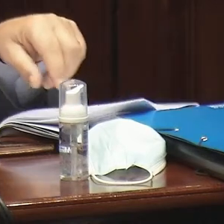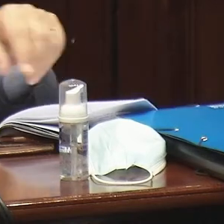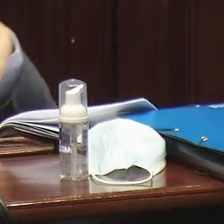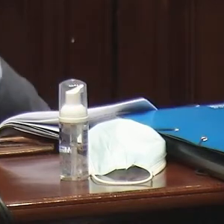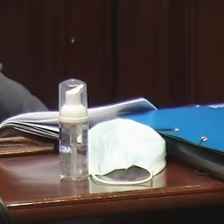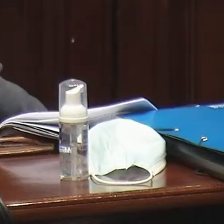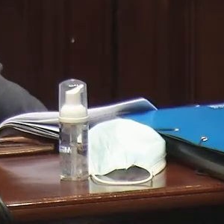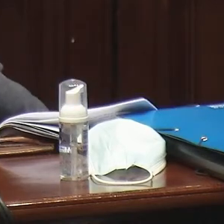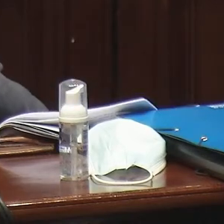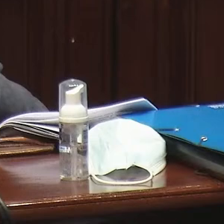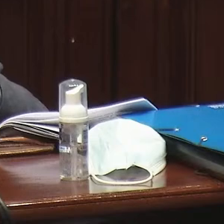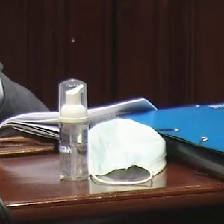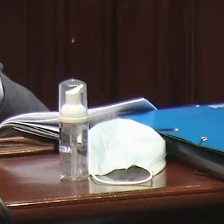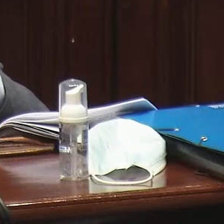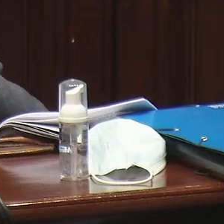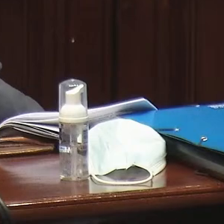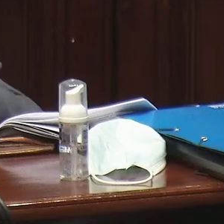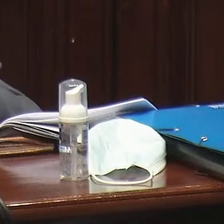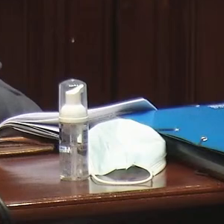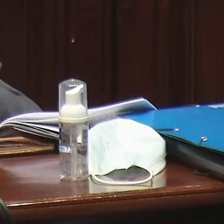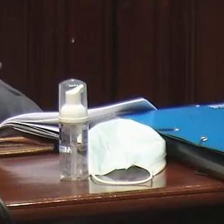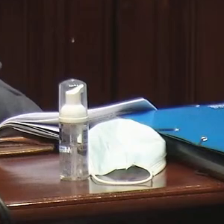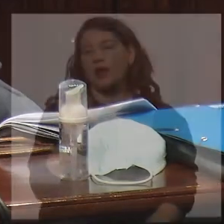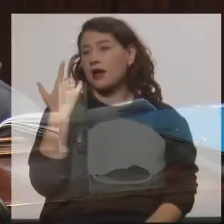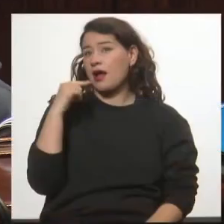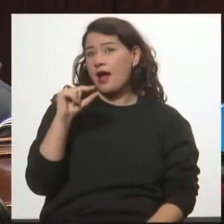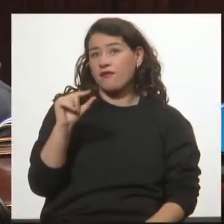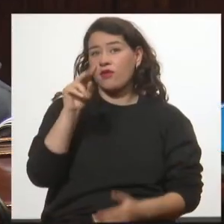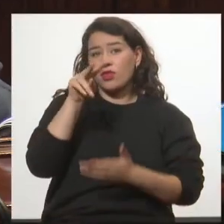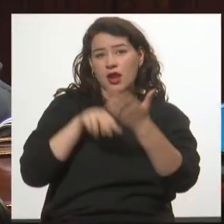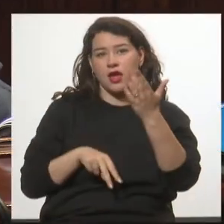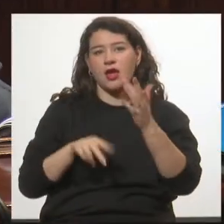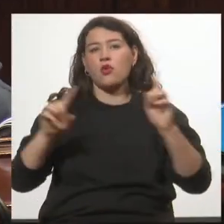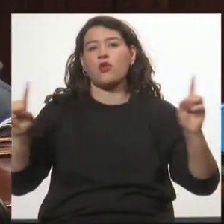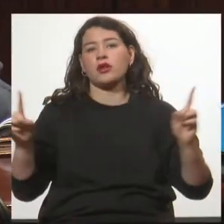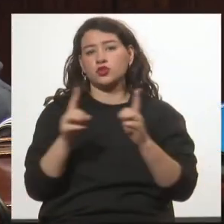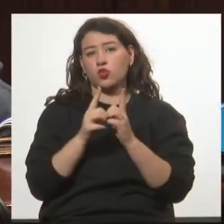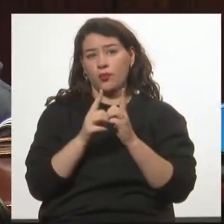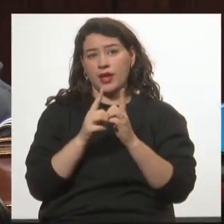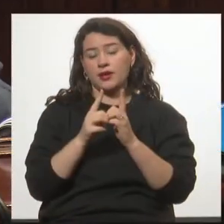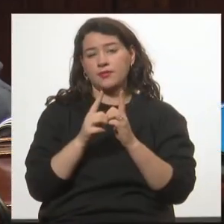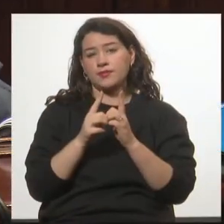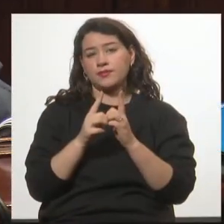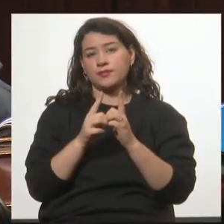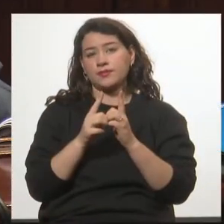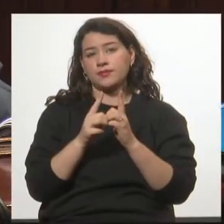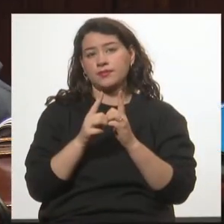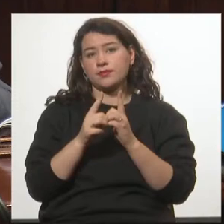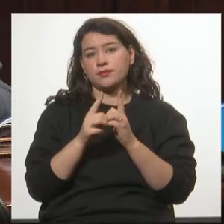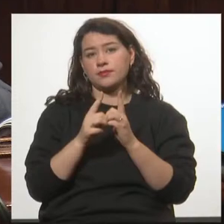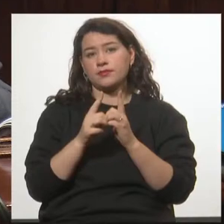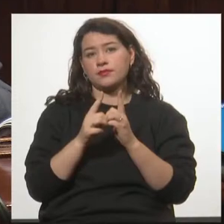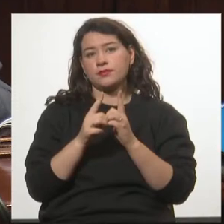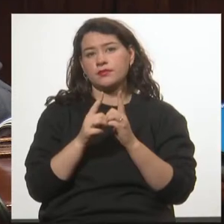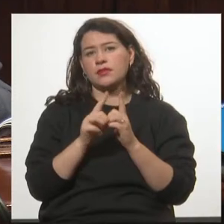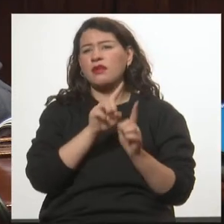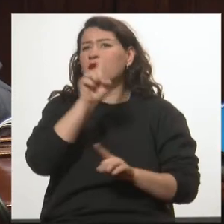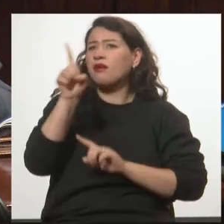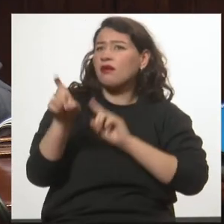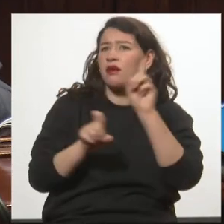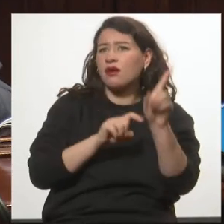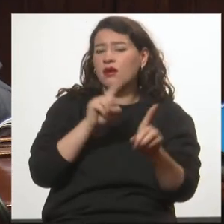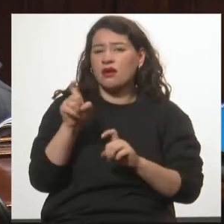ajuste lo que acabo de leer que es un resumen del dictamen llevó a que se cuestionara el